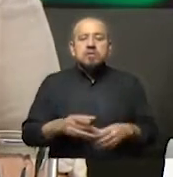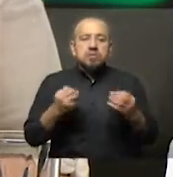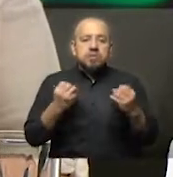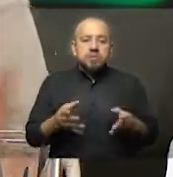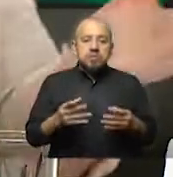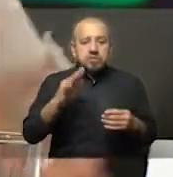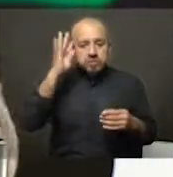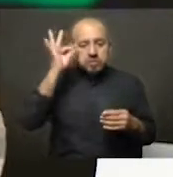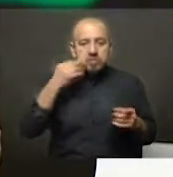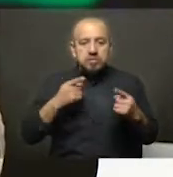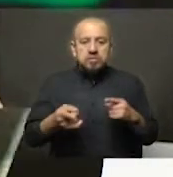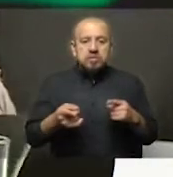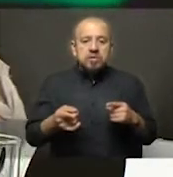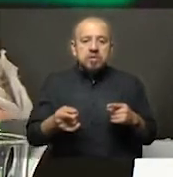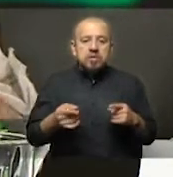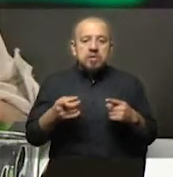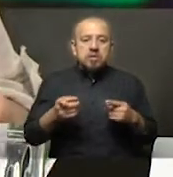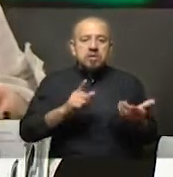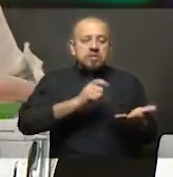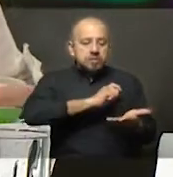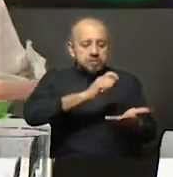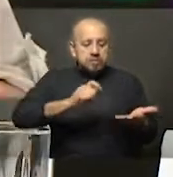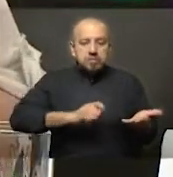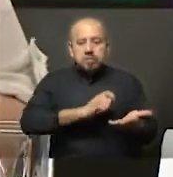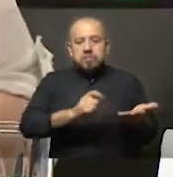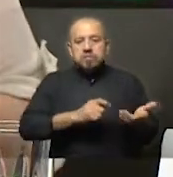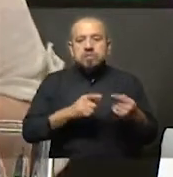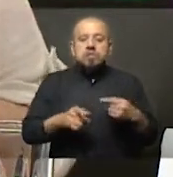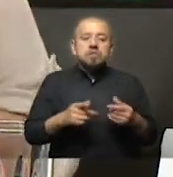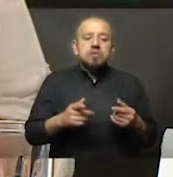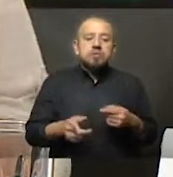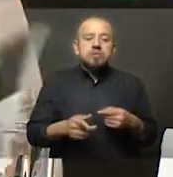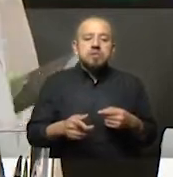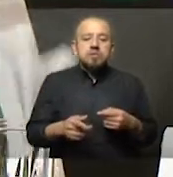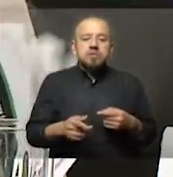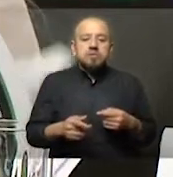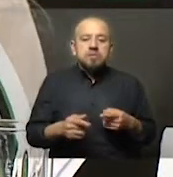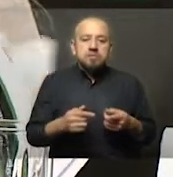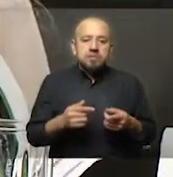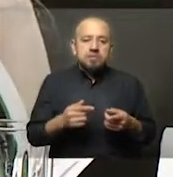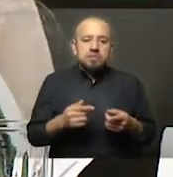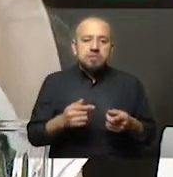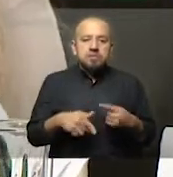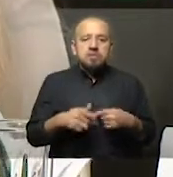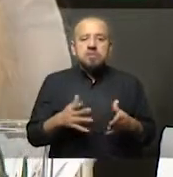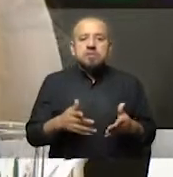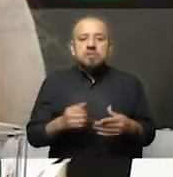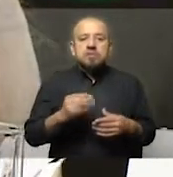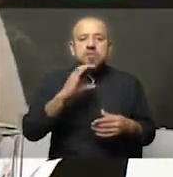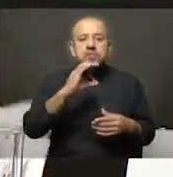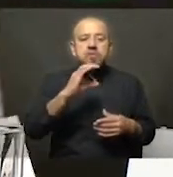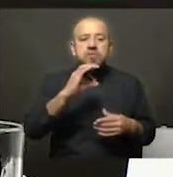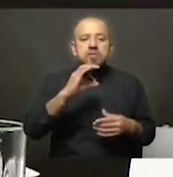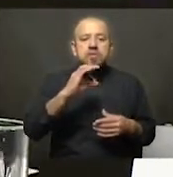creo que se demoró los los dibujos que tiene este libro se si podemos Mostrar alguno Este son de Pedro craco